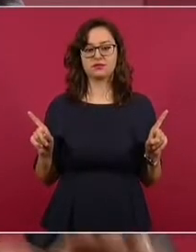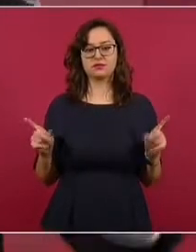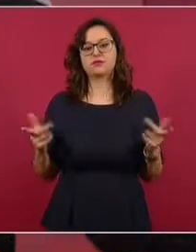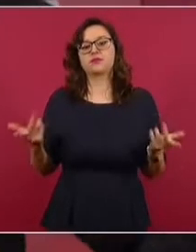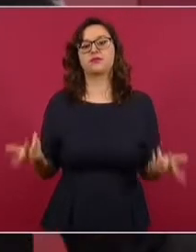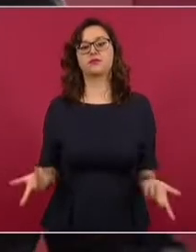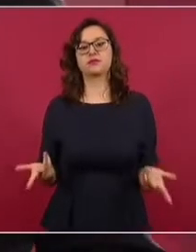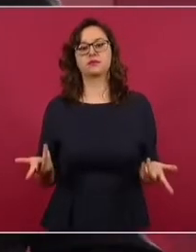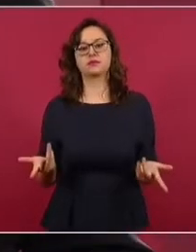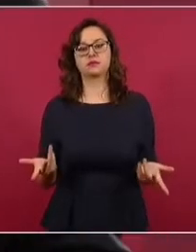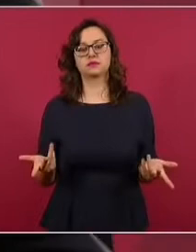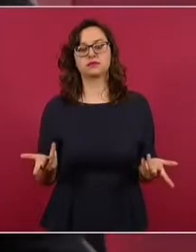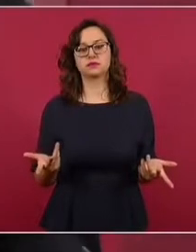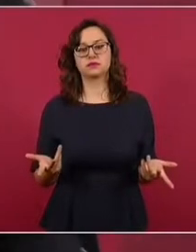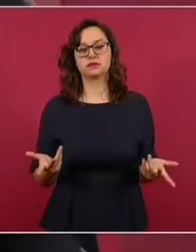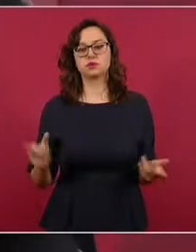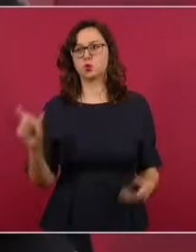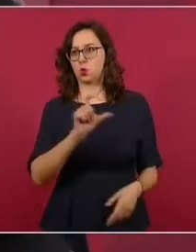Dejaron libre